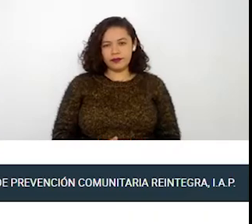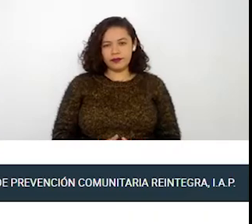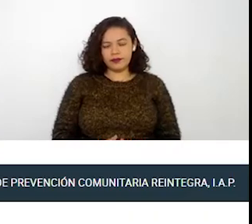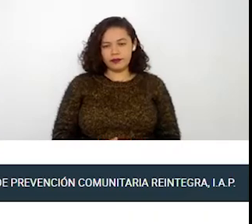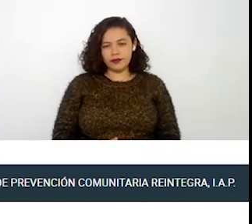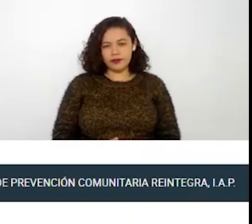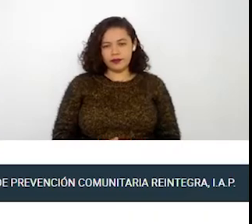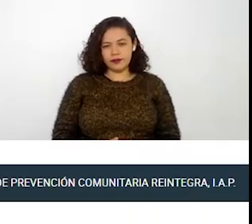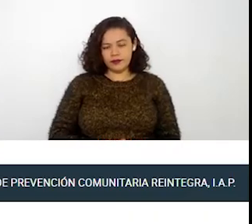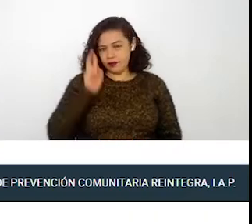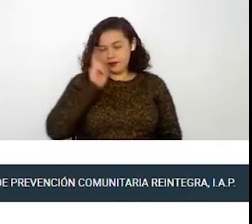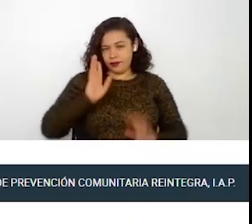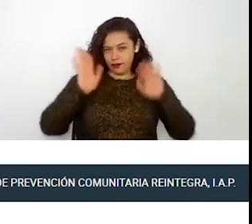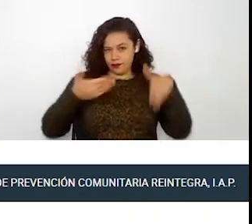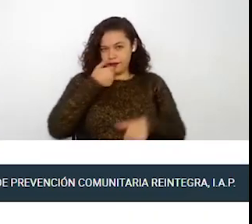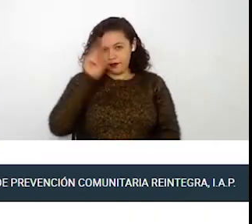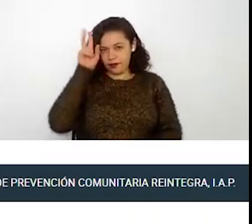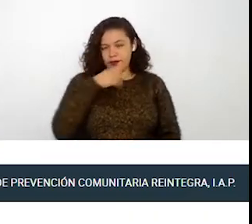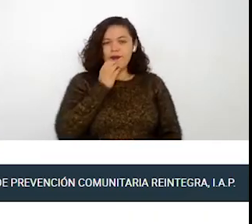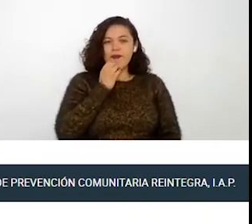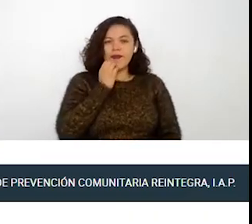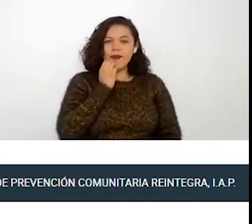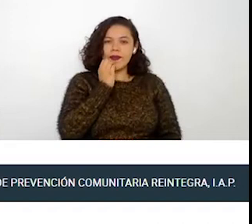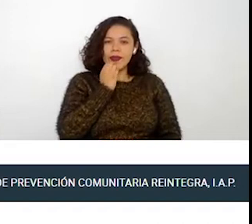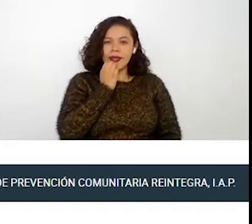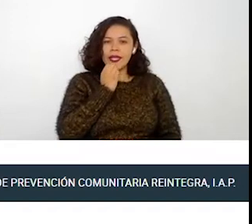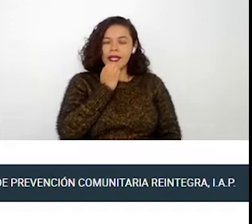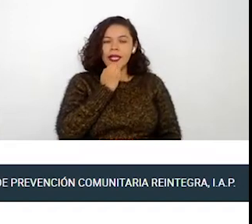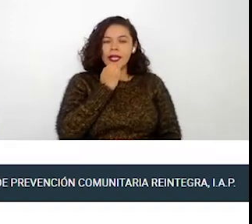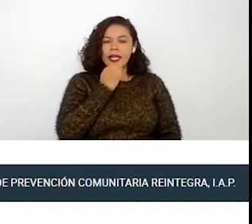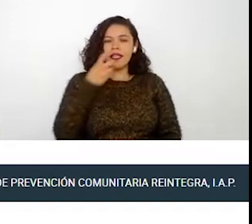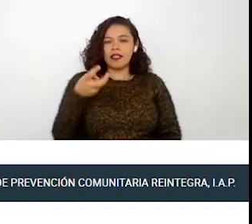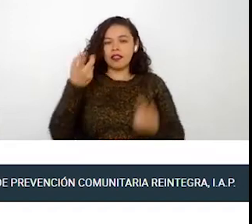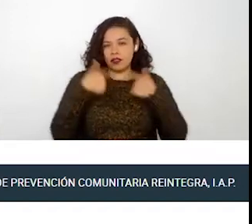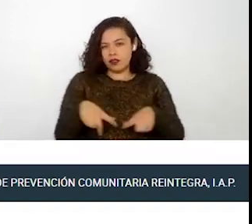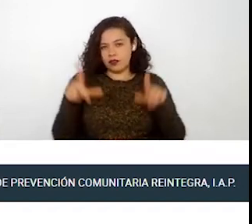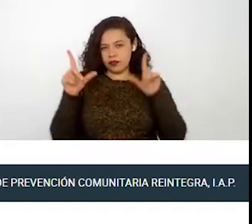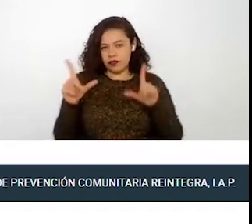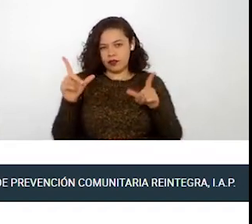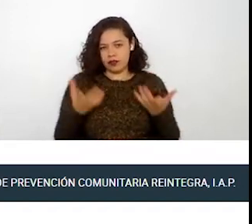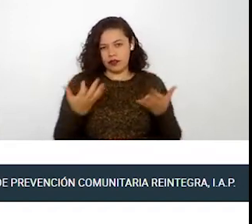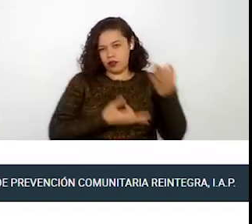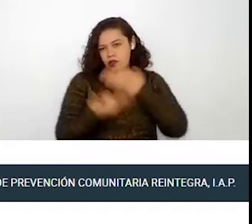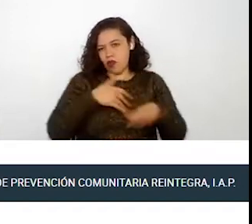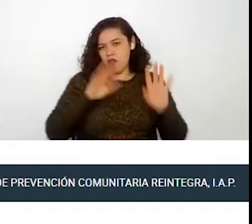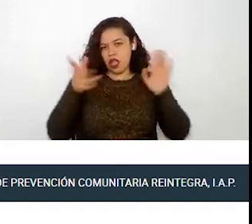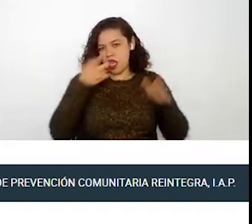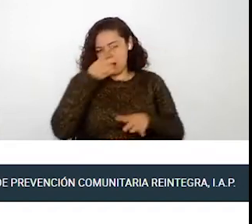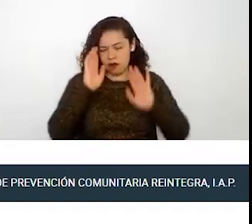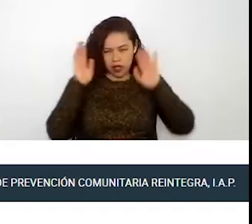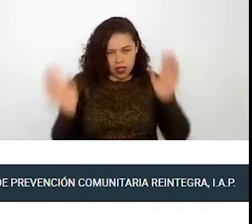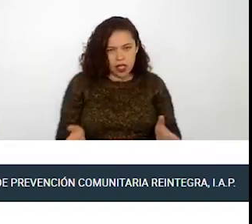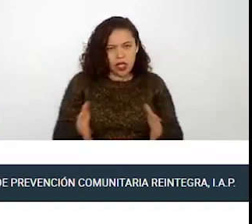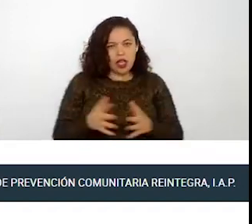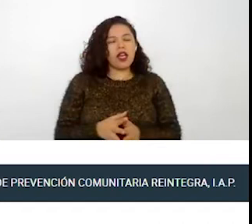verdad Ok entonces Esta es la pantalla de que todo Bueno ya todo el mundo lo comentamos ya